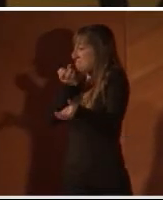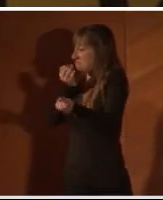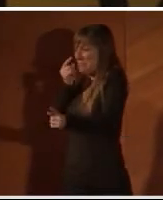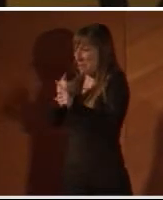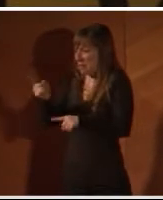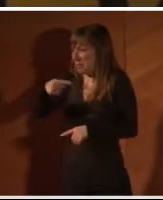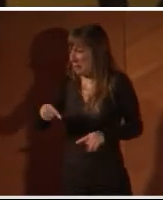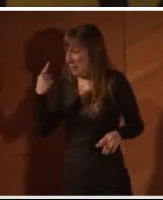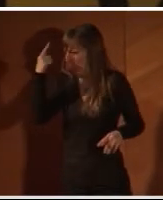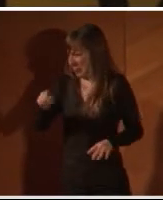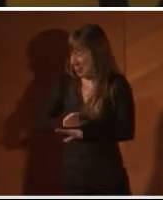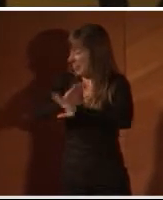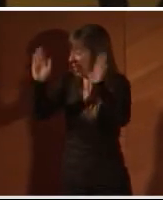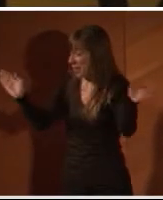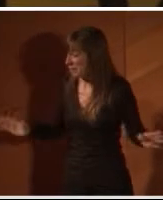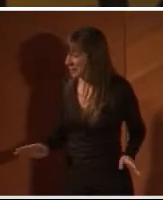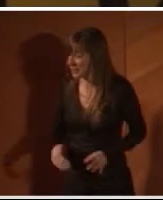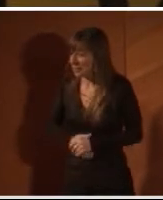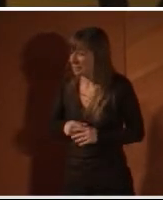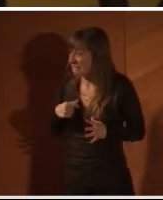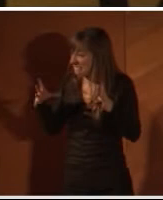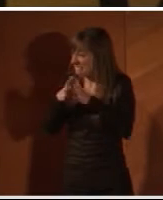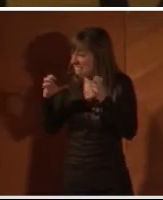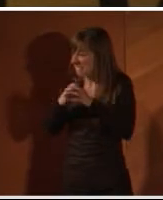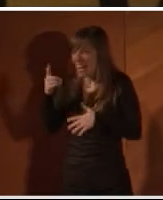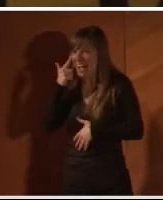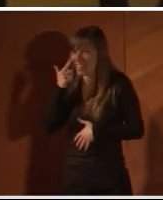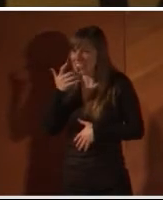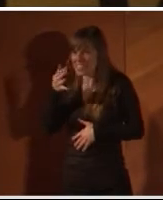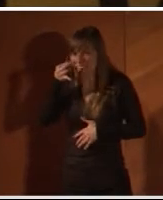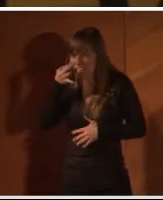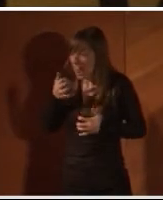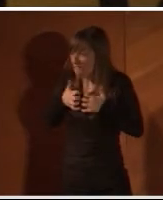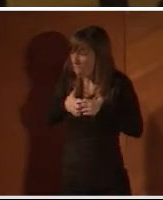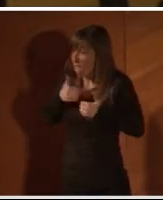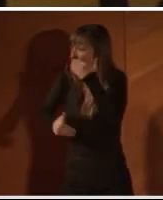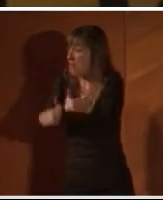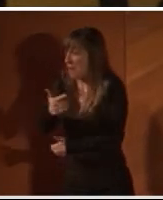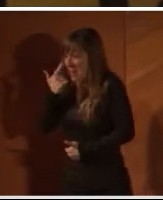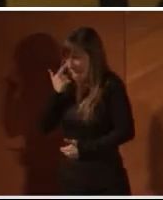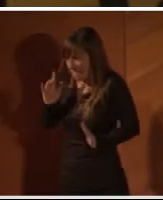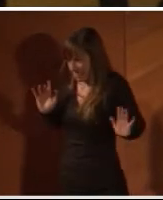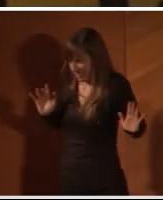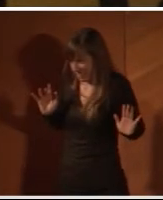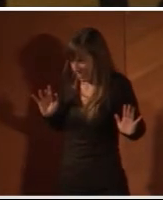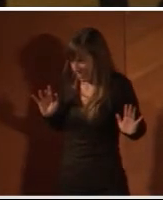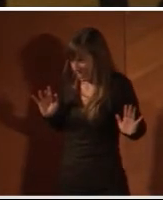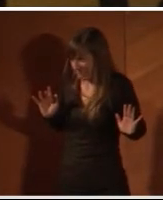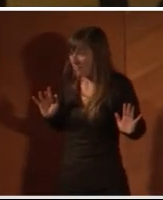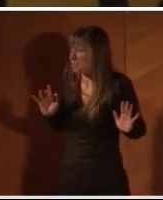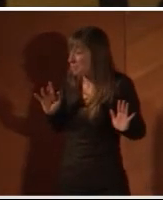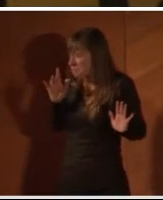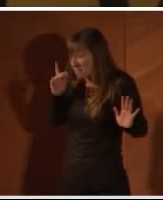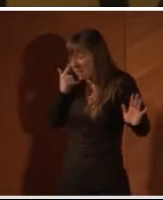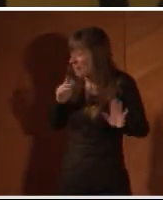acompañar lo dicho y nada, tengo muchas ganas de ver si funciona esta locura que hemos planteado hoy de conectar con tantos sitios distintos, así que